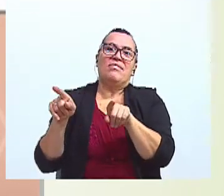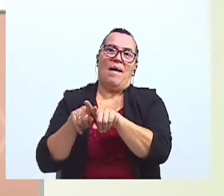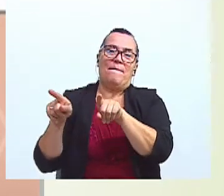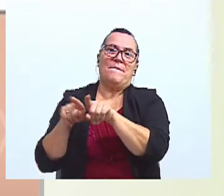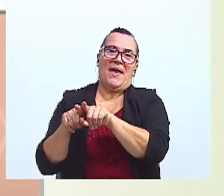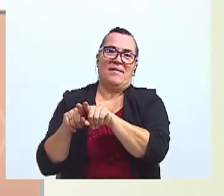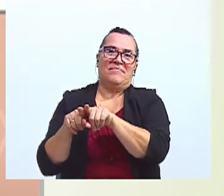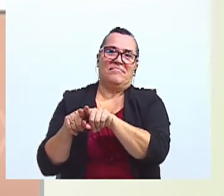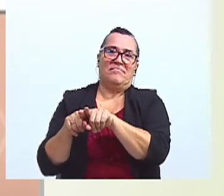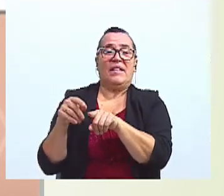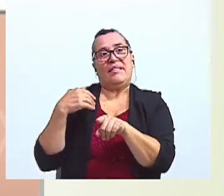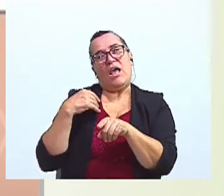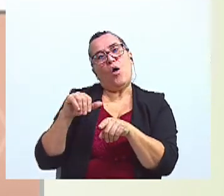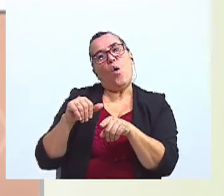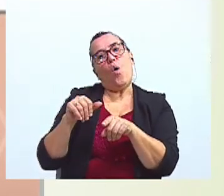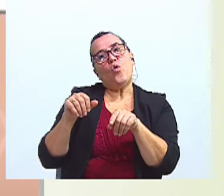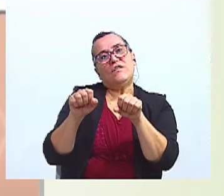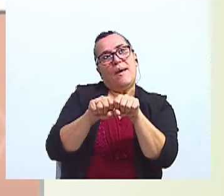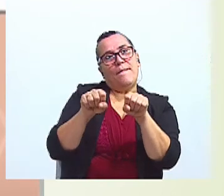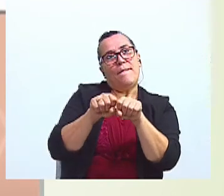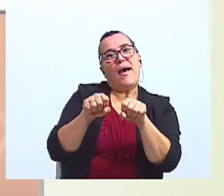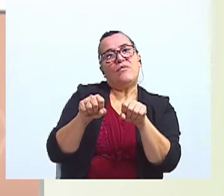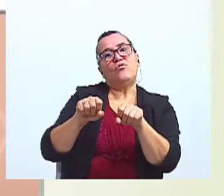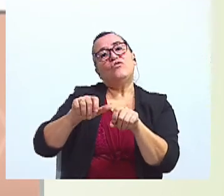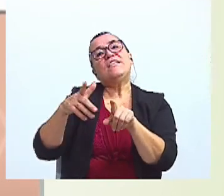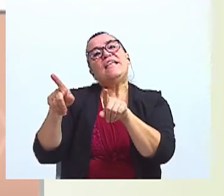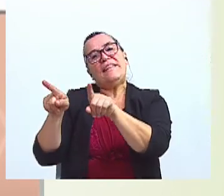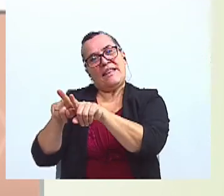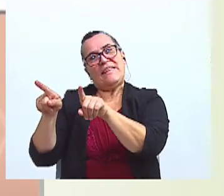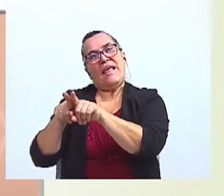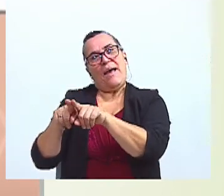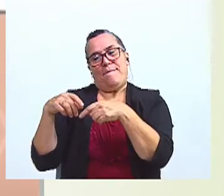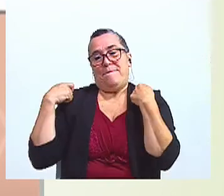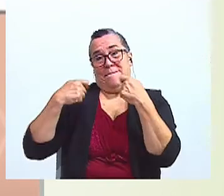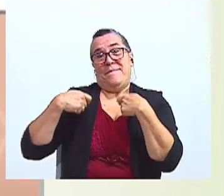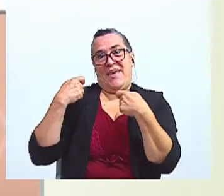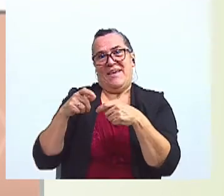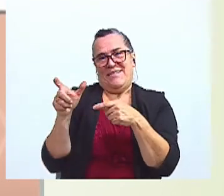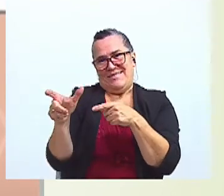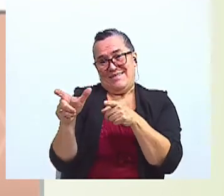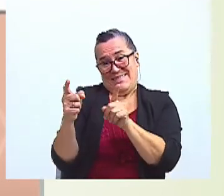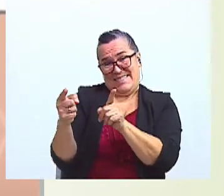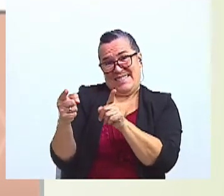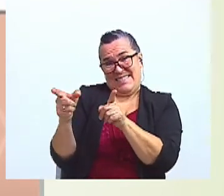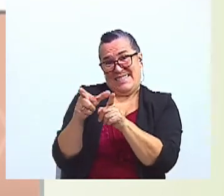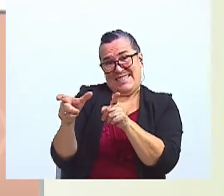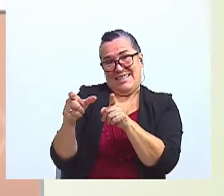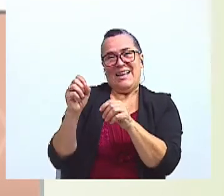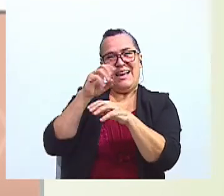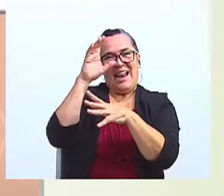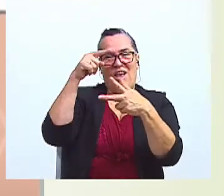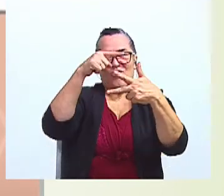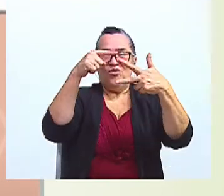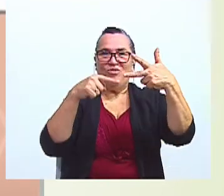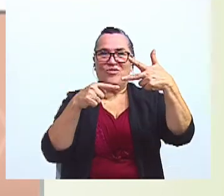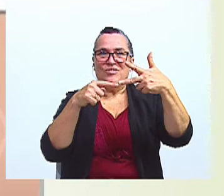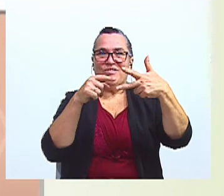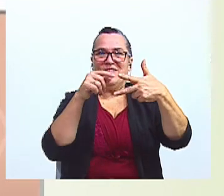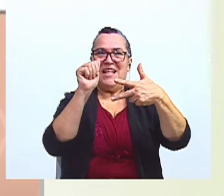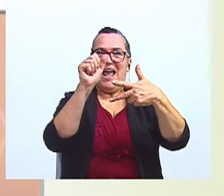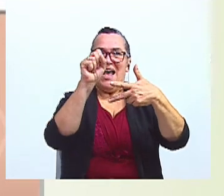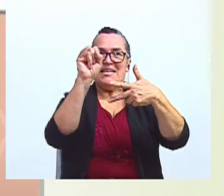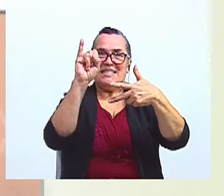también. Tengo otros zapatos y también más camisas. ¿Les queda claro los usos de asimismo?